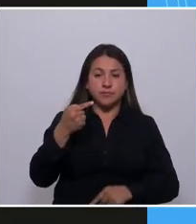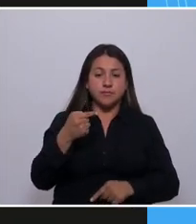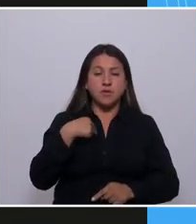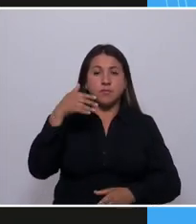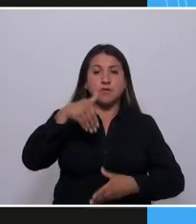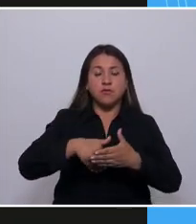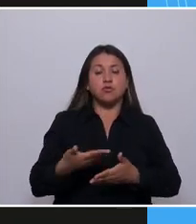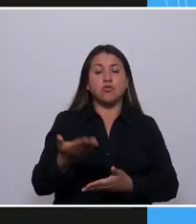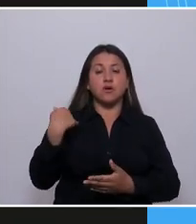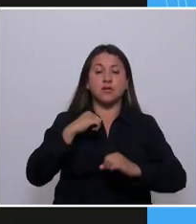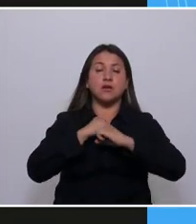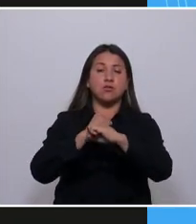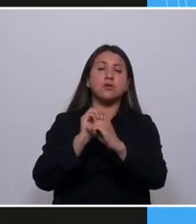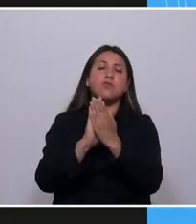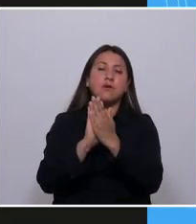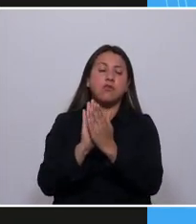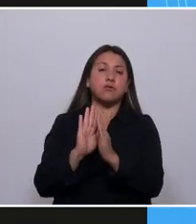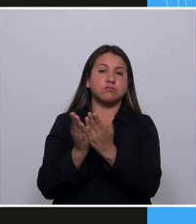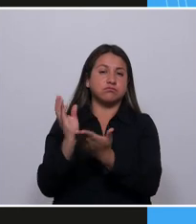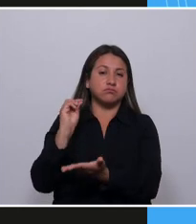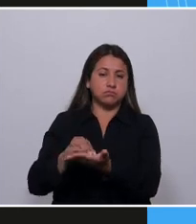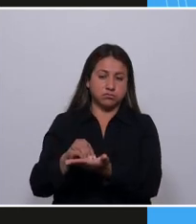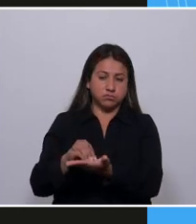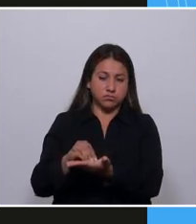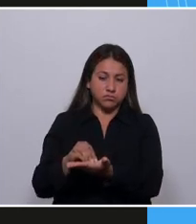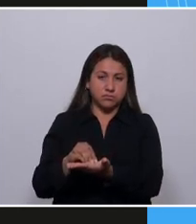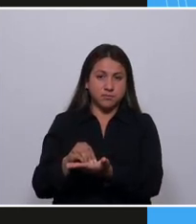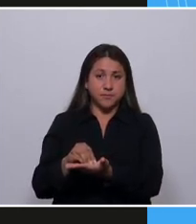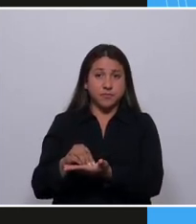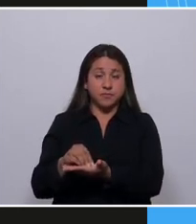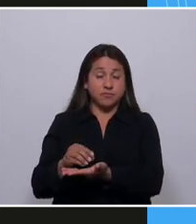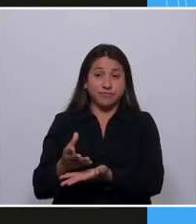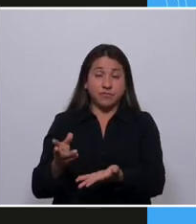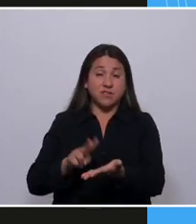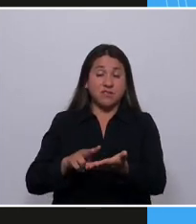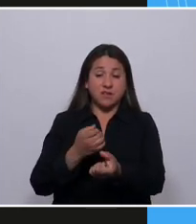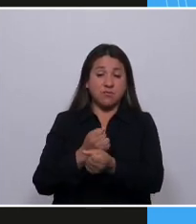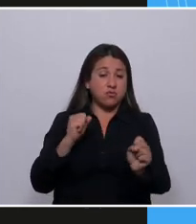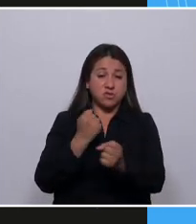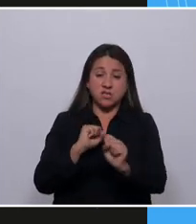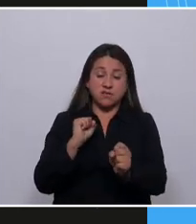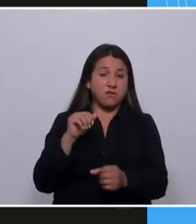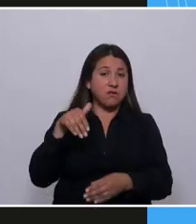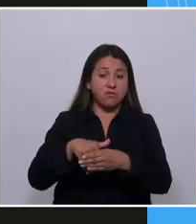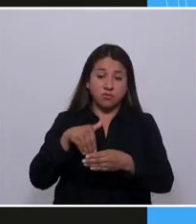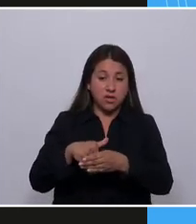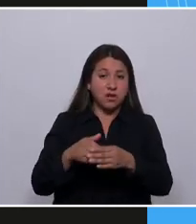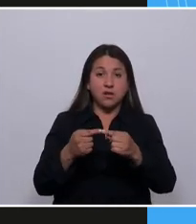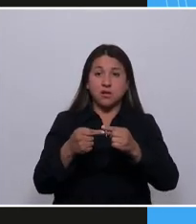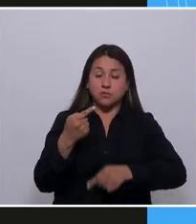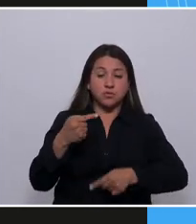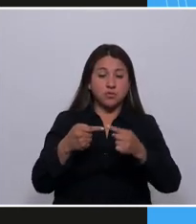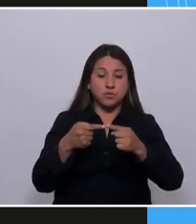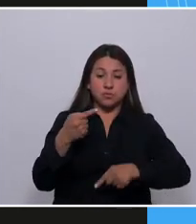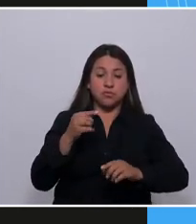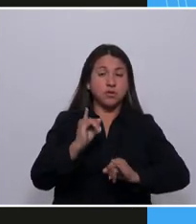anterior era en contra para que quede estipulado en el acta, pero no, es imposible. Se me cae el internet a cada